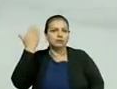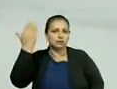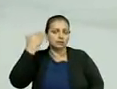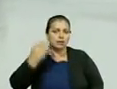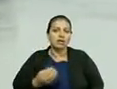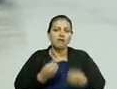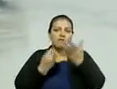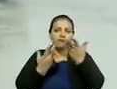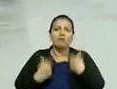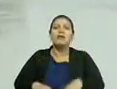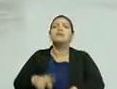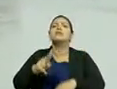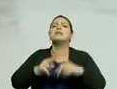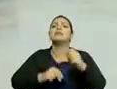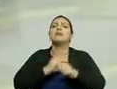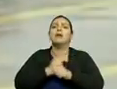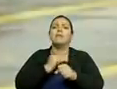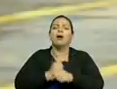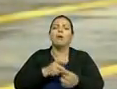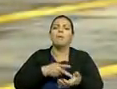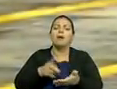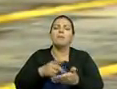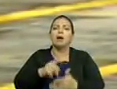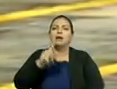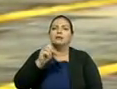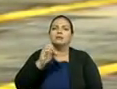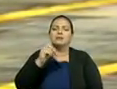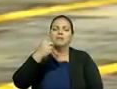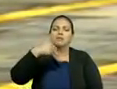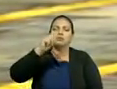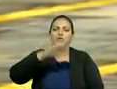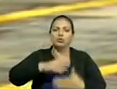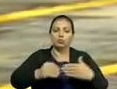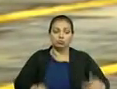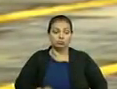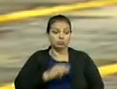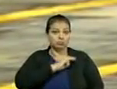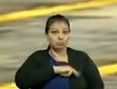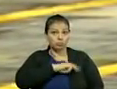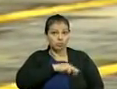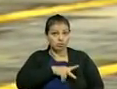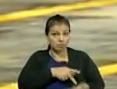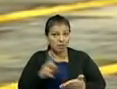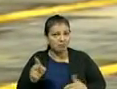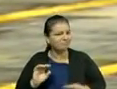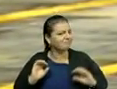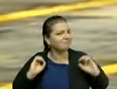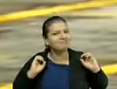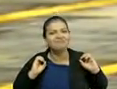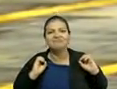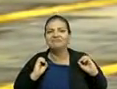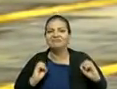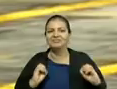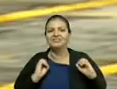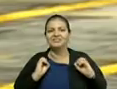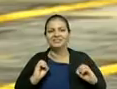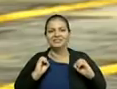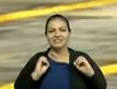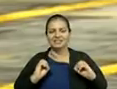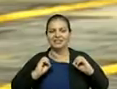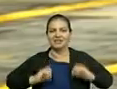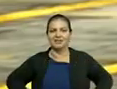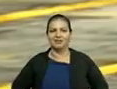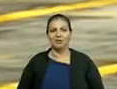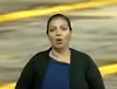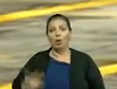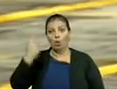por parte de la empresa Canal de Guayaquil. No costó un solo dólar a la ciudad, no le costó un solo dólar